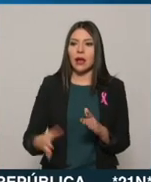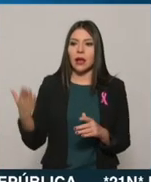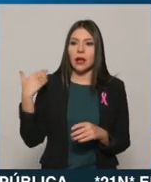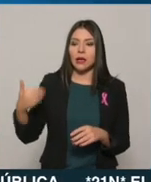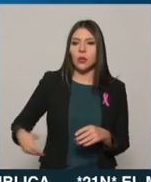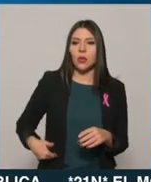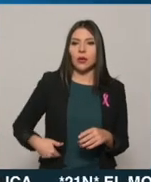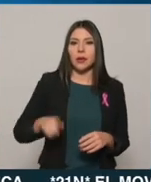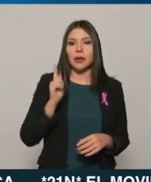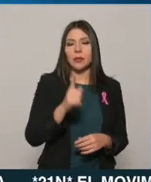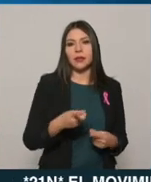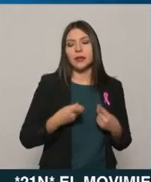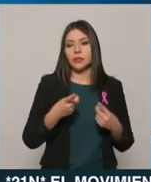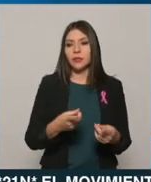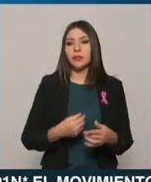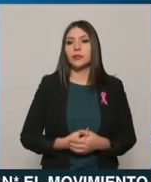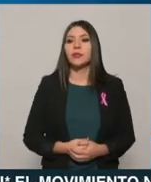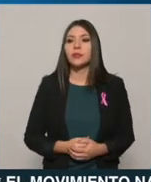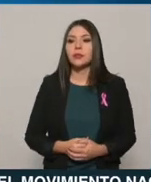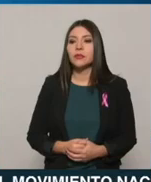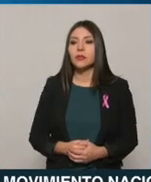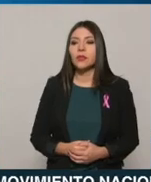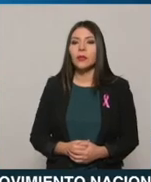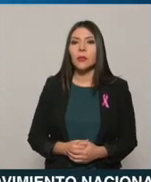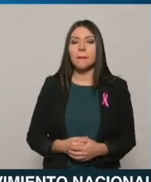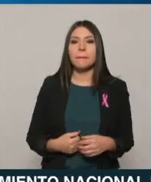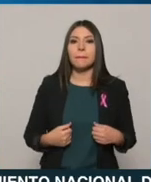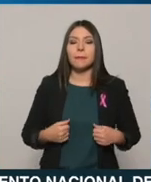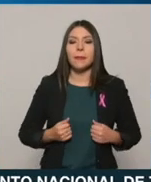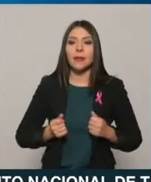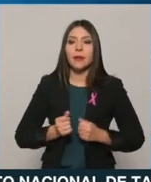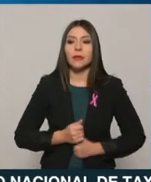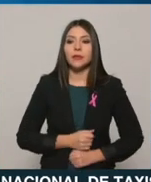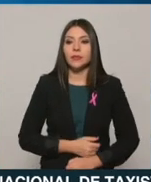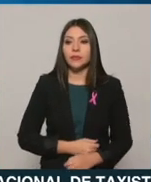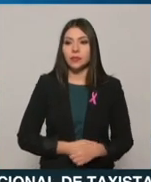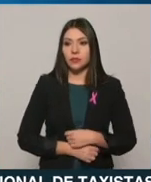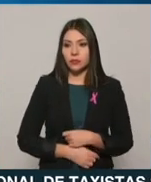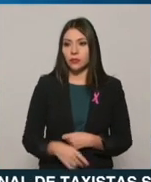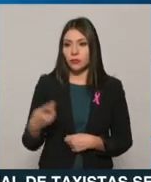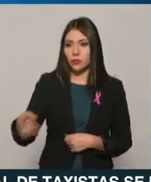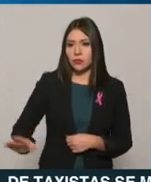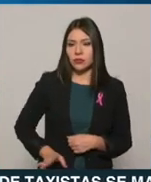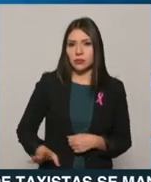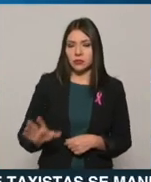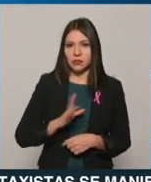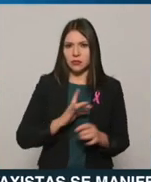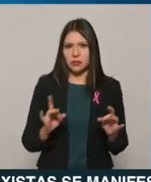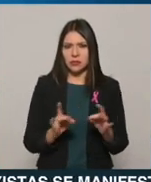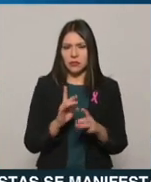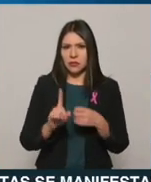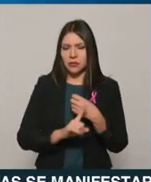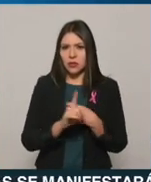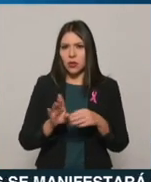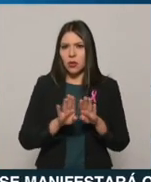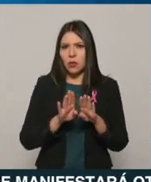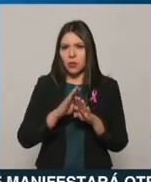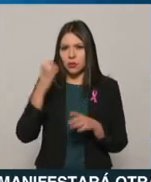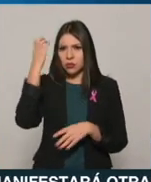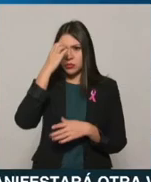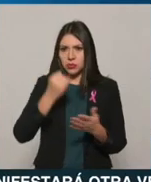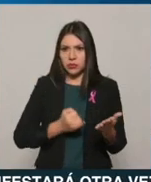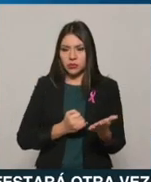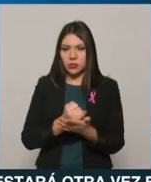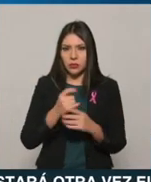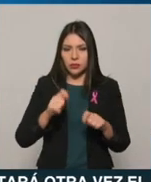imputando. Y estos perfiles que realizan, ¿tienen pues alguna influencia en finalmente en los dictámenes? Sí,